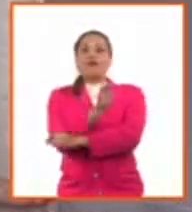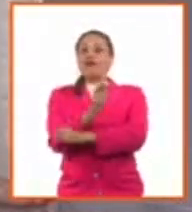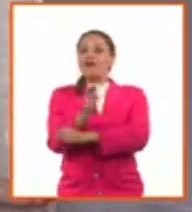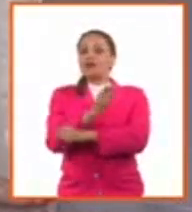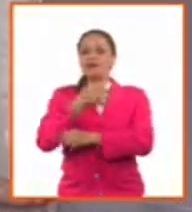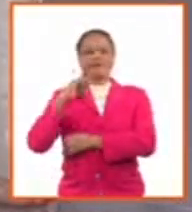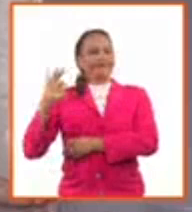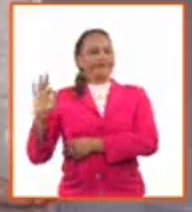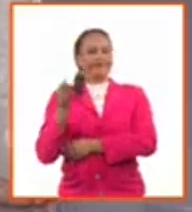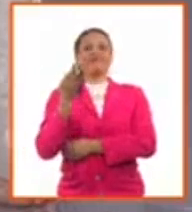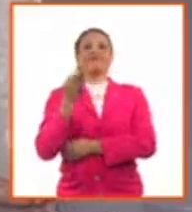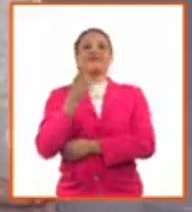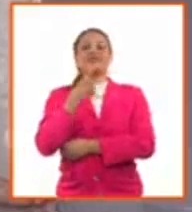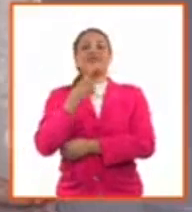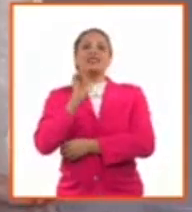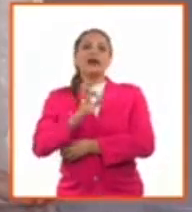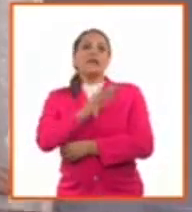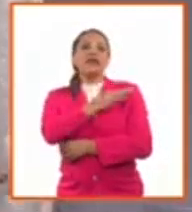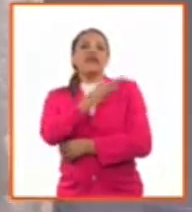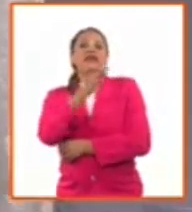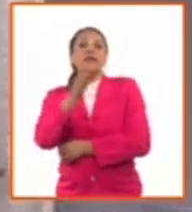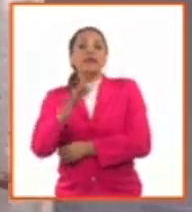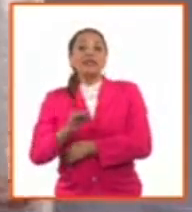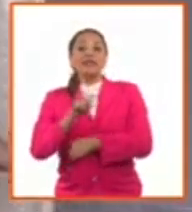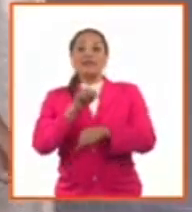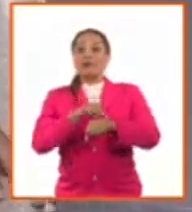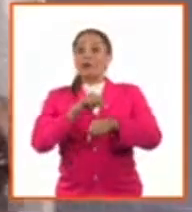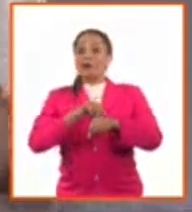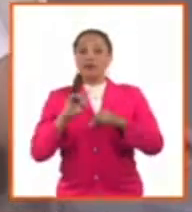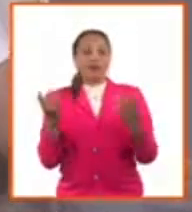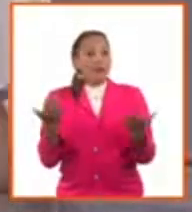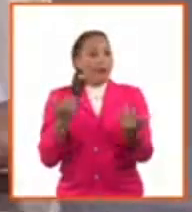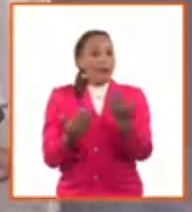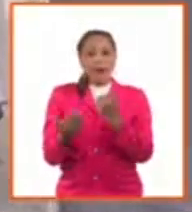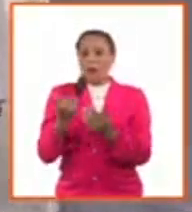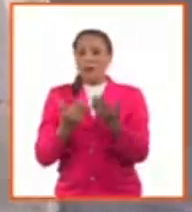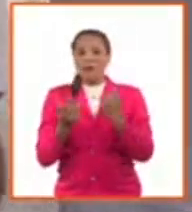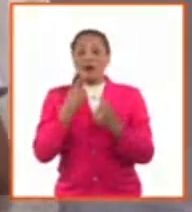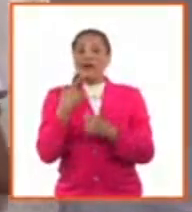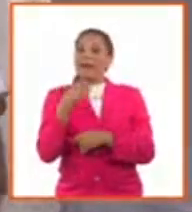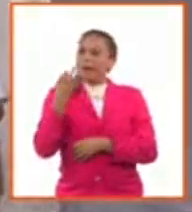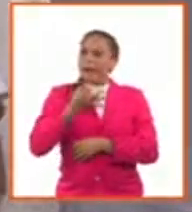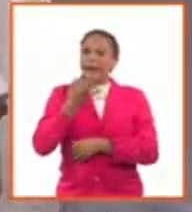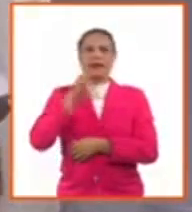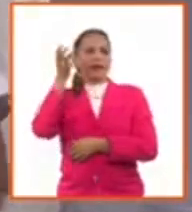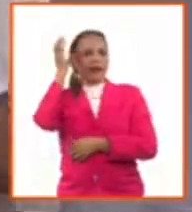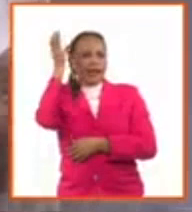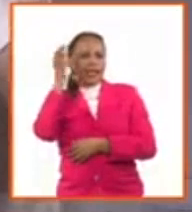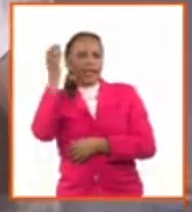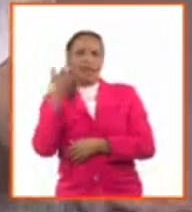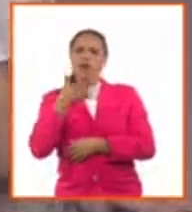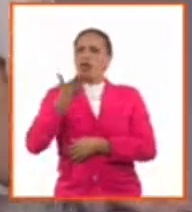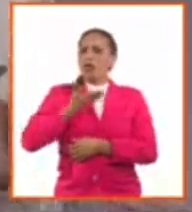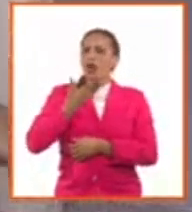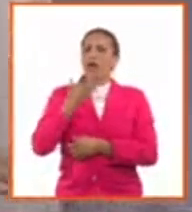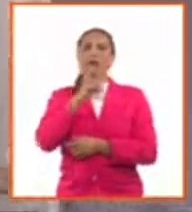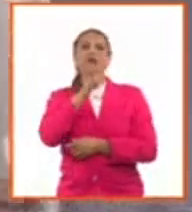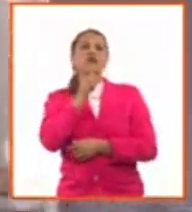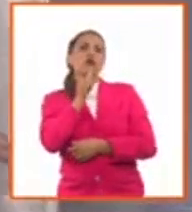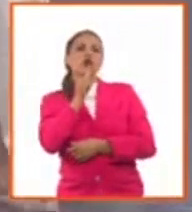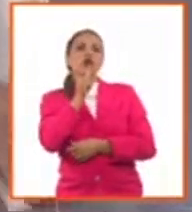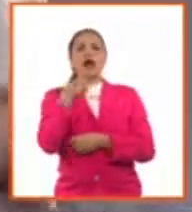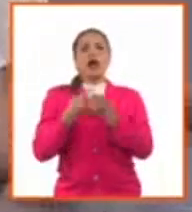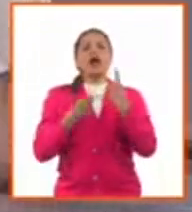profesor, porque además invita en todo momento a que los estudiantes sean críticos con su realidad, pero que no